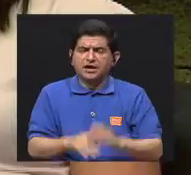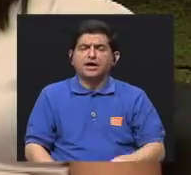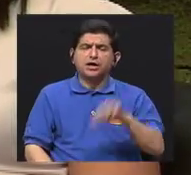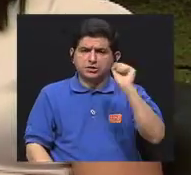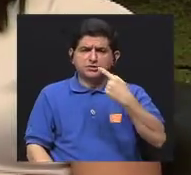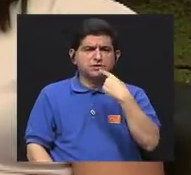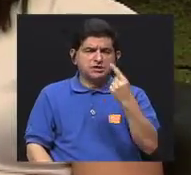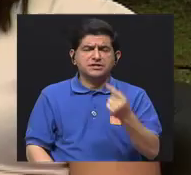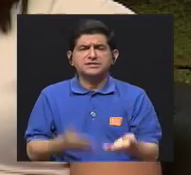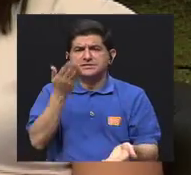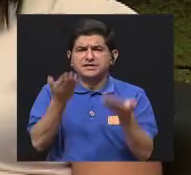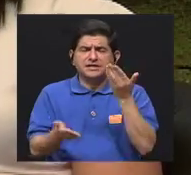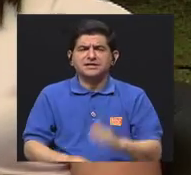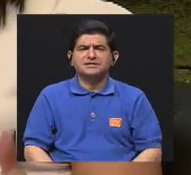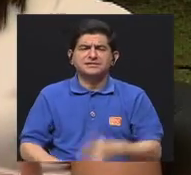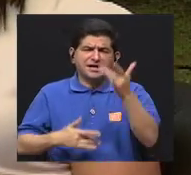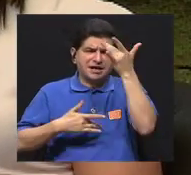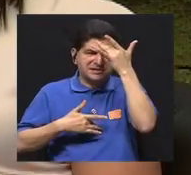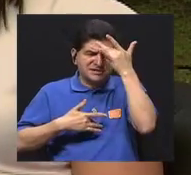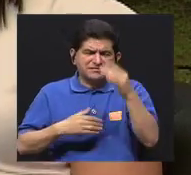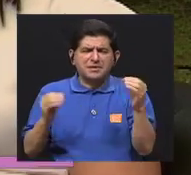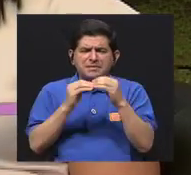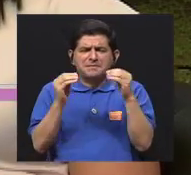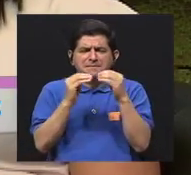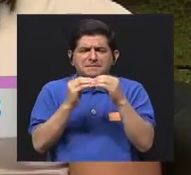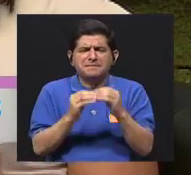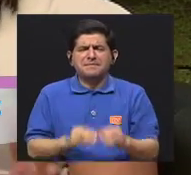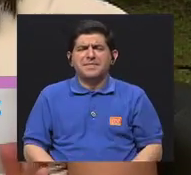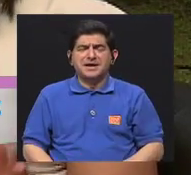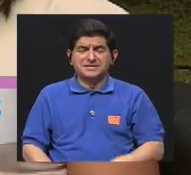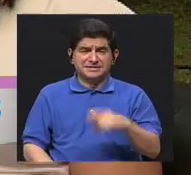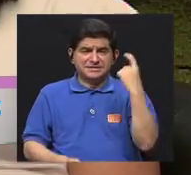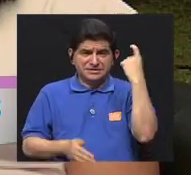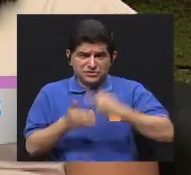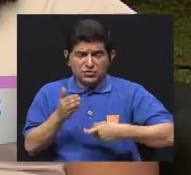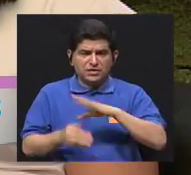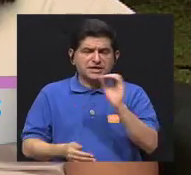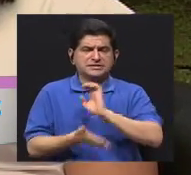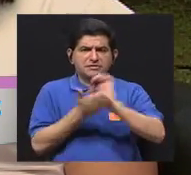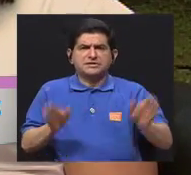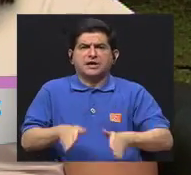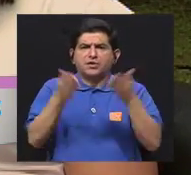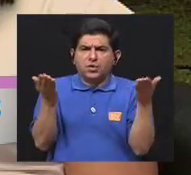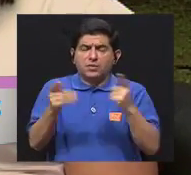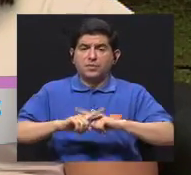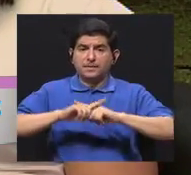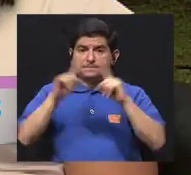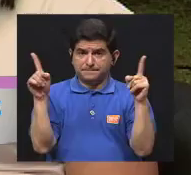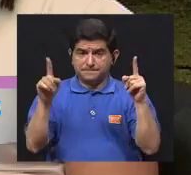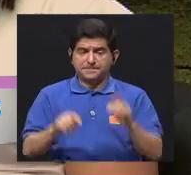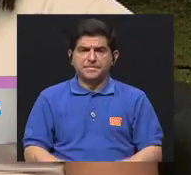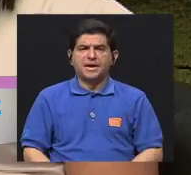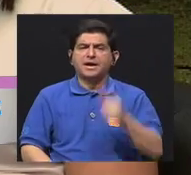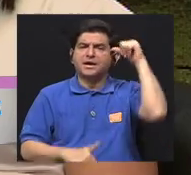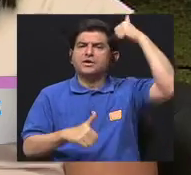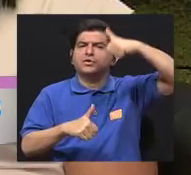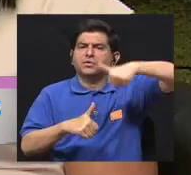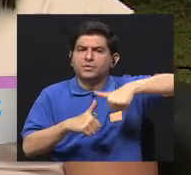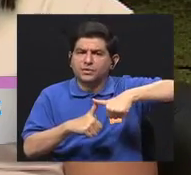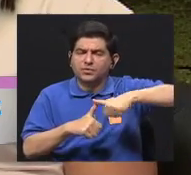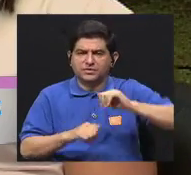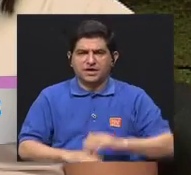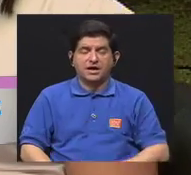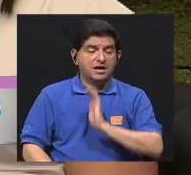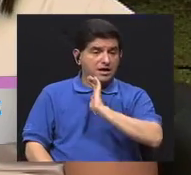lo que mencionamos son tal vez como las patologías extremas y la prevención, pero pues tenemos que recordar